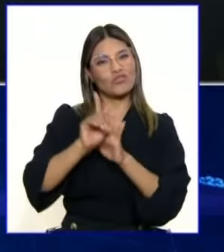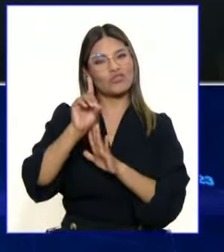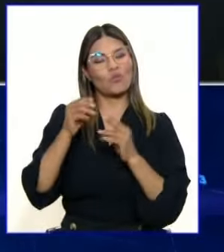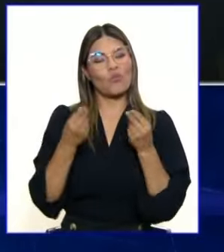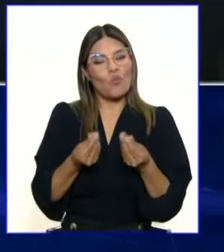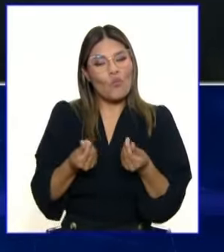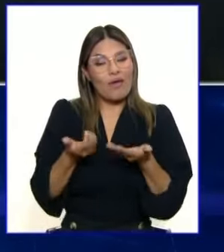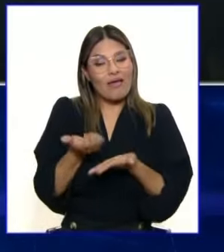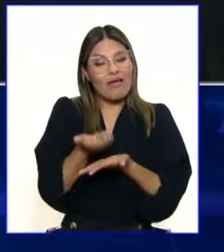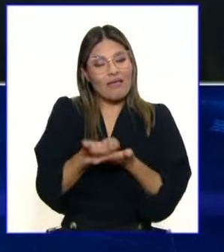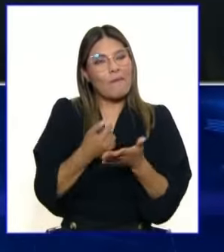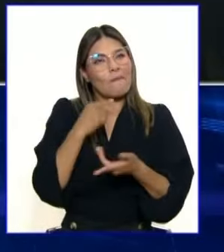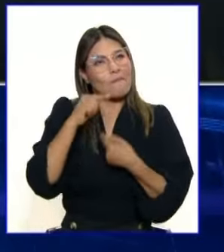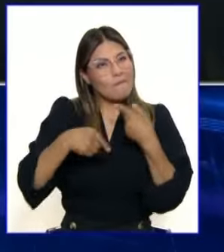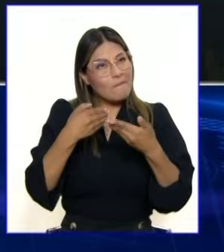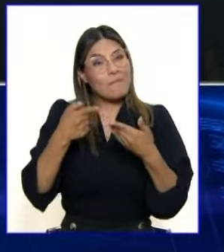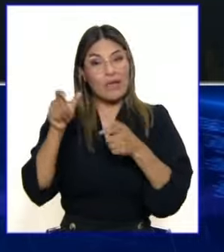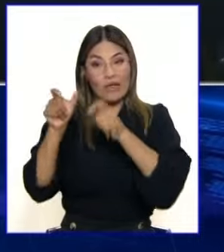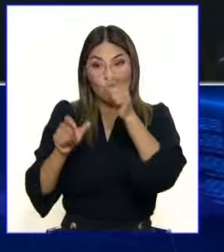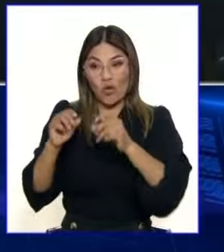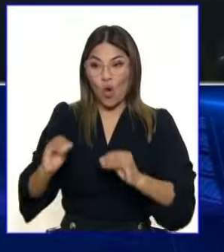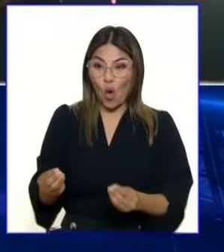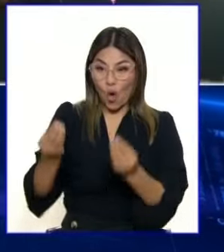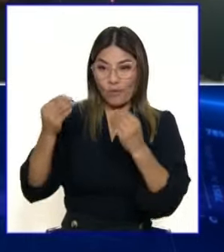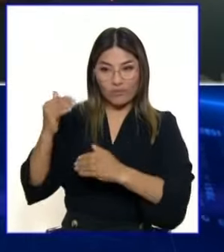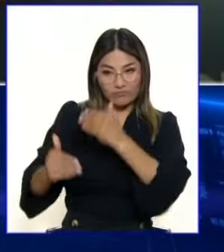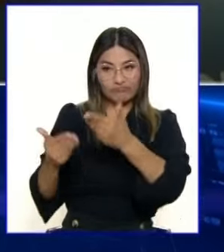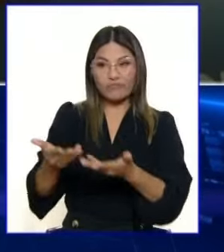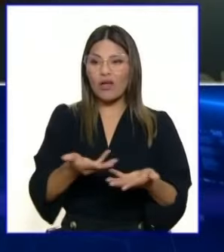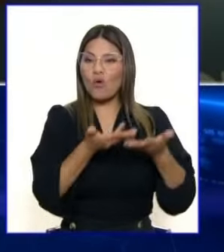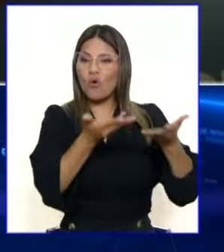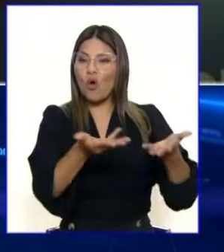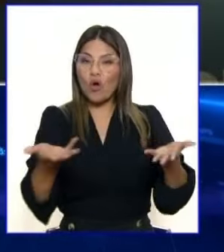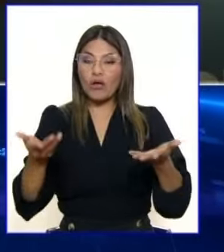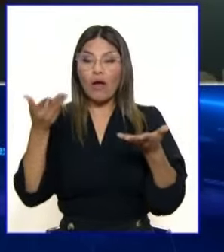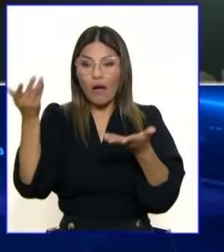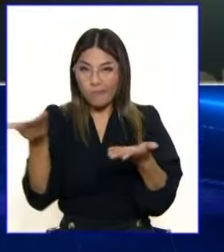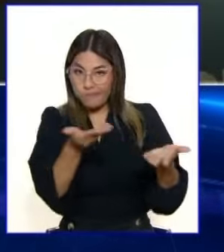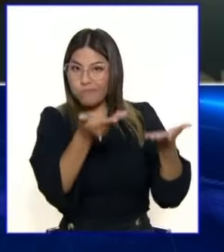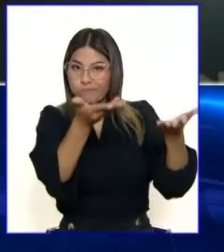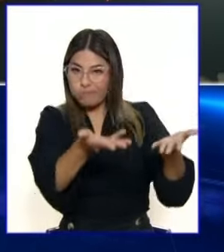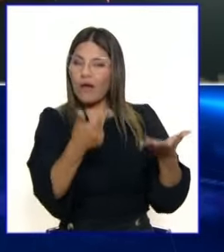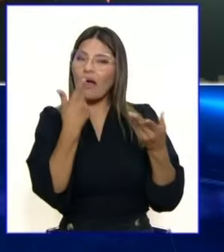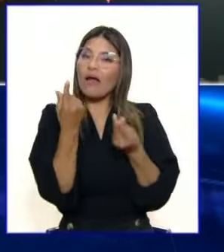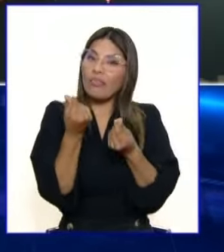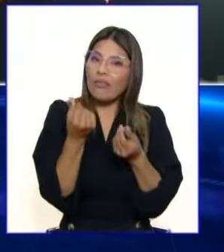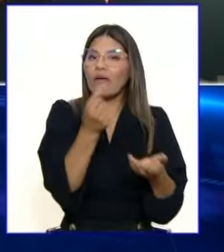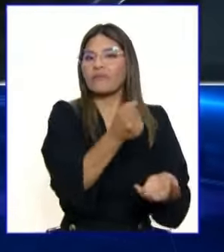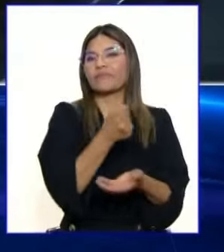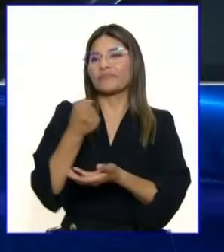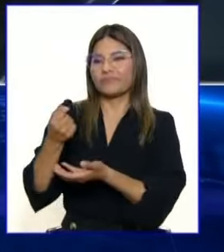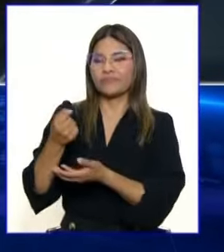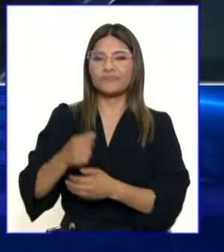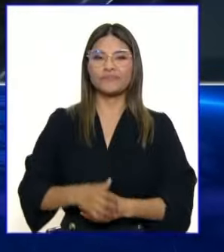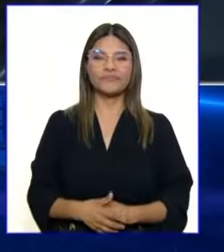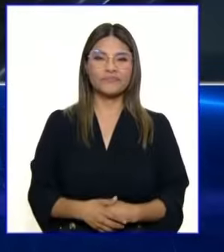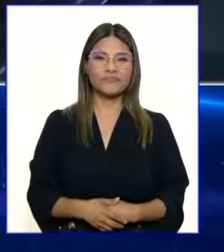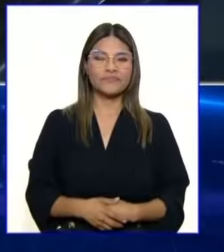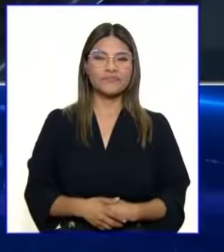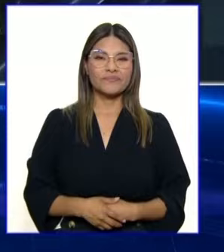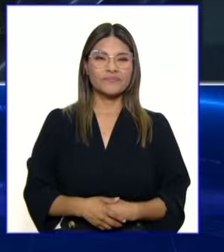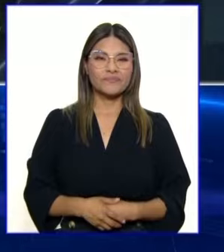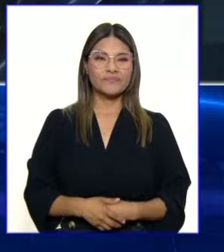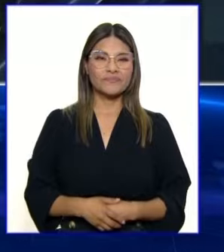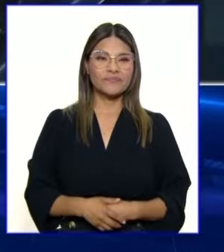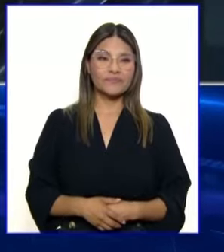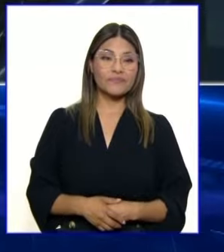que se vea luego traducido, como le digo, para la juventud, para todos aquellos que están necesitando que el Estado esté al lado de ellos. Usted como autoridad